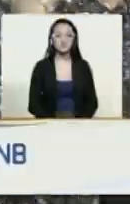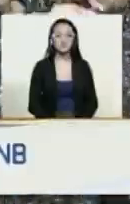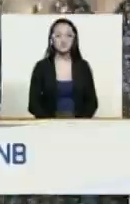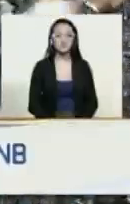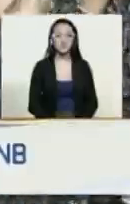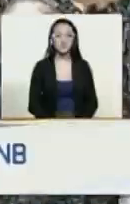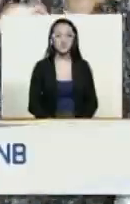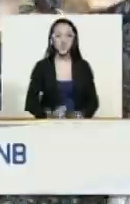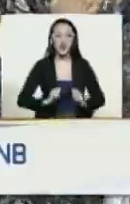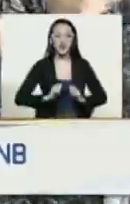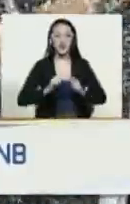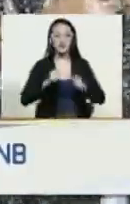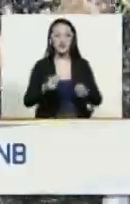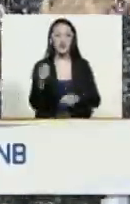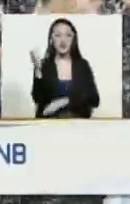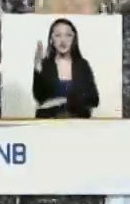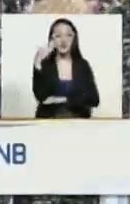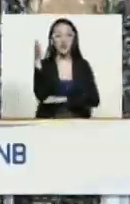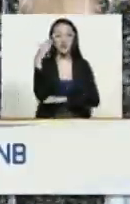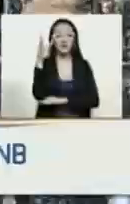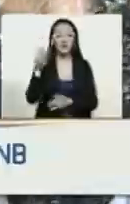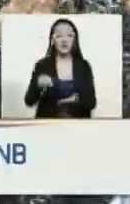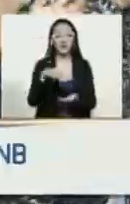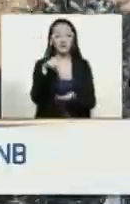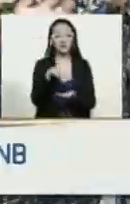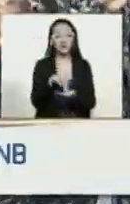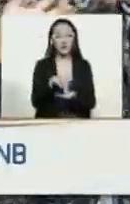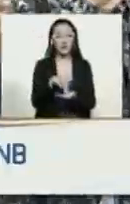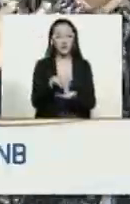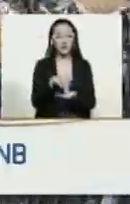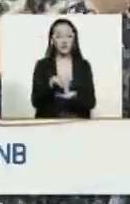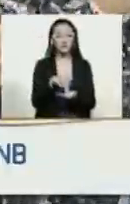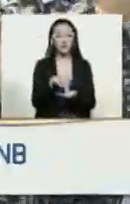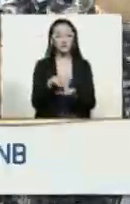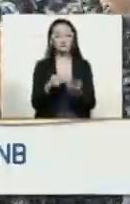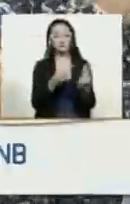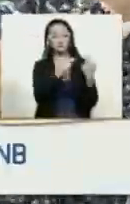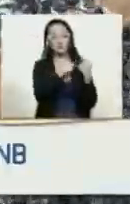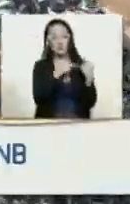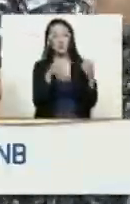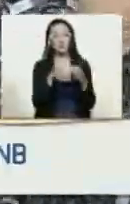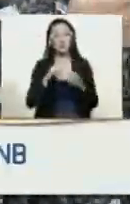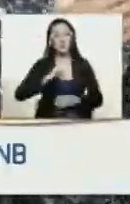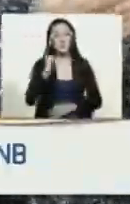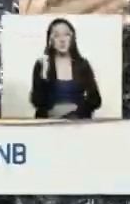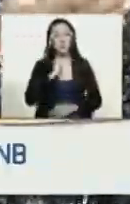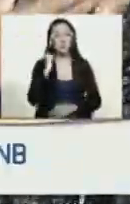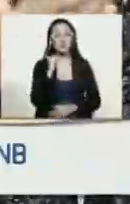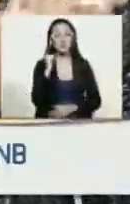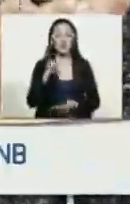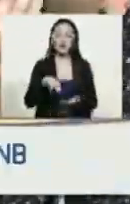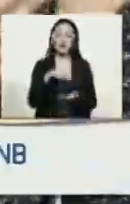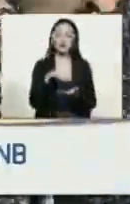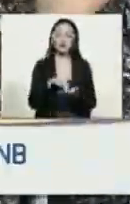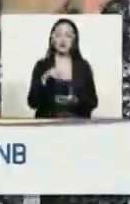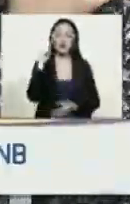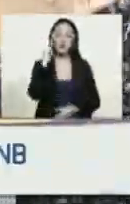Entrega de la bandera nacional al ciudadano José Luis García Pinto, comisionado del Cuerpo de Policía Nacional